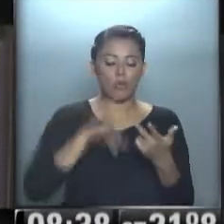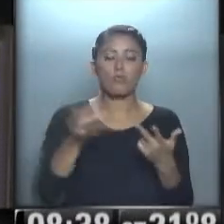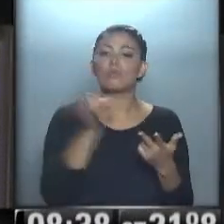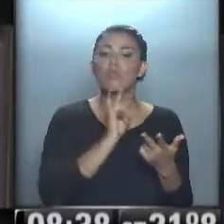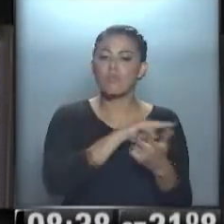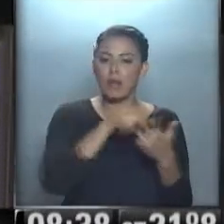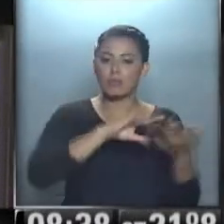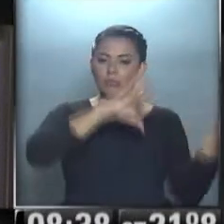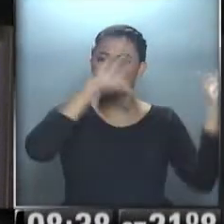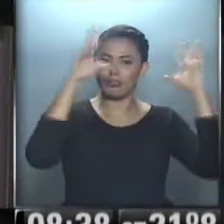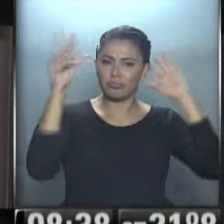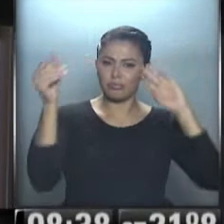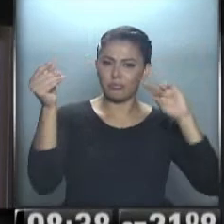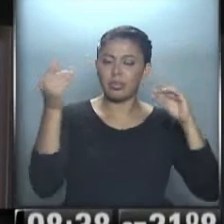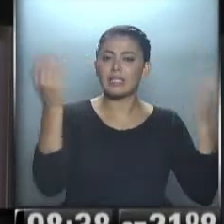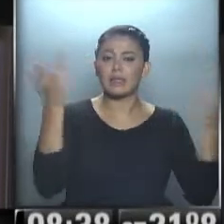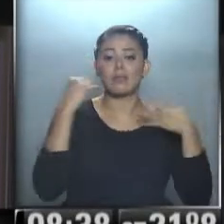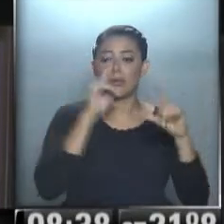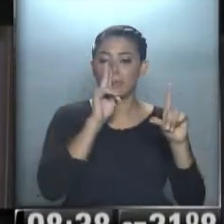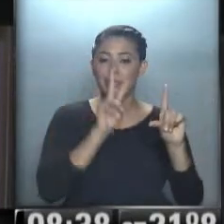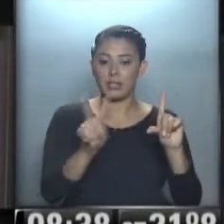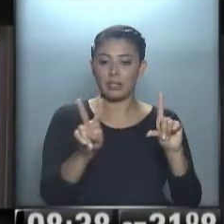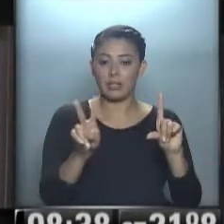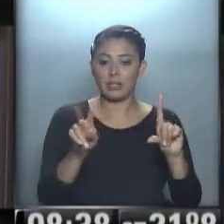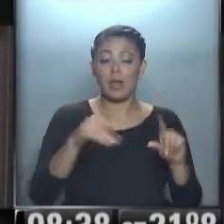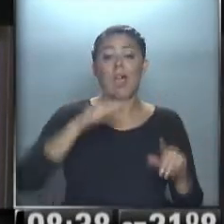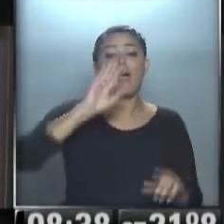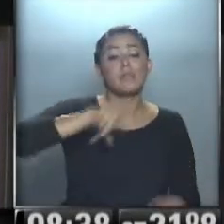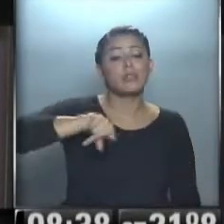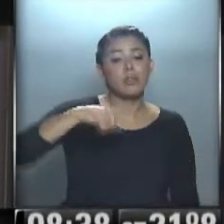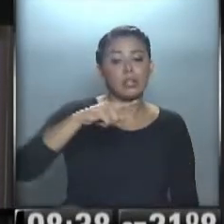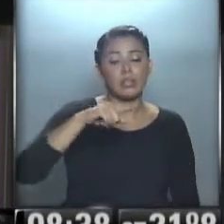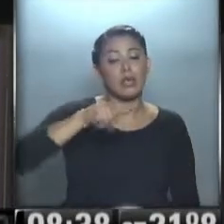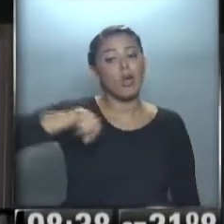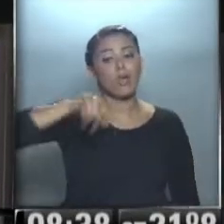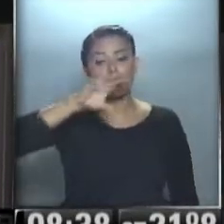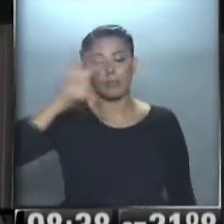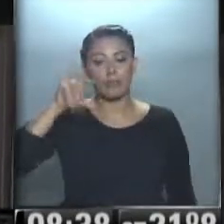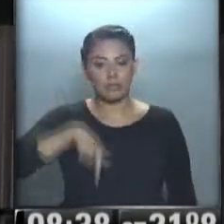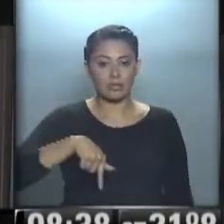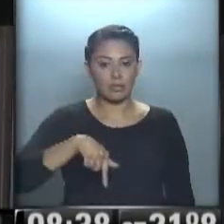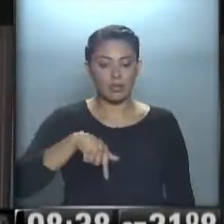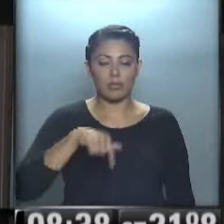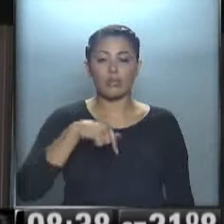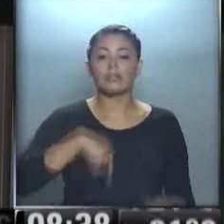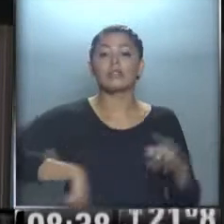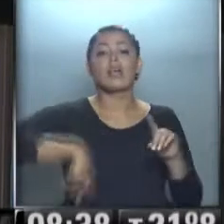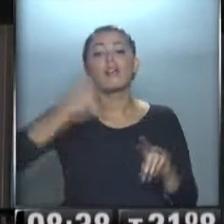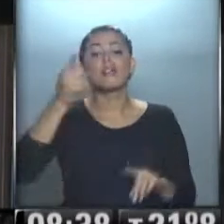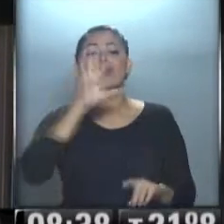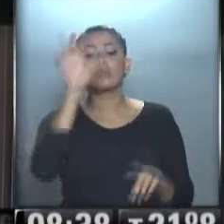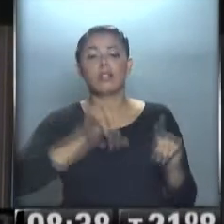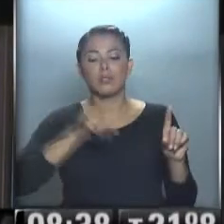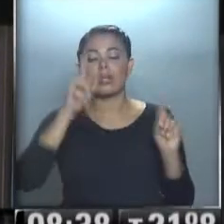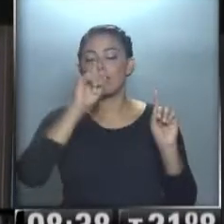inestable las temperaturas fíjense más bajas que la del norte de la patagonia noreste hacia la